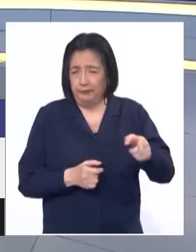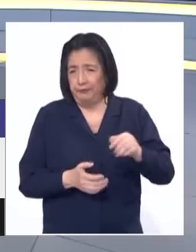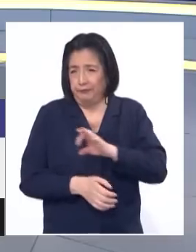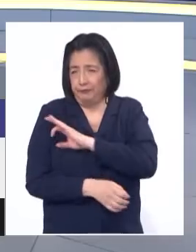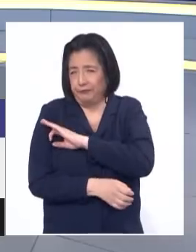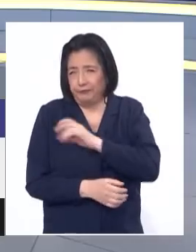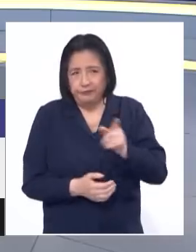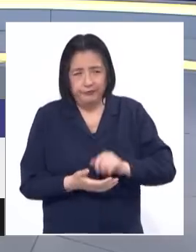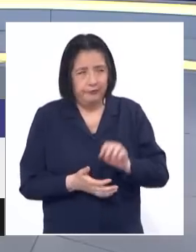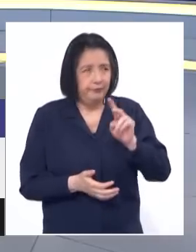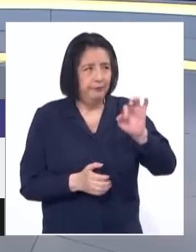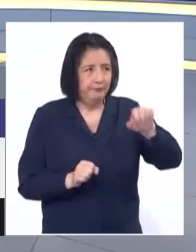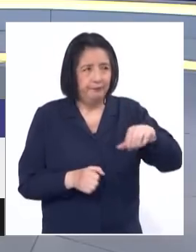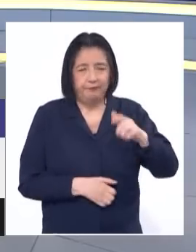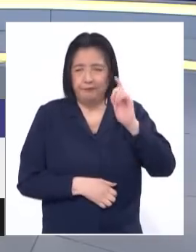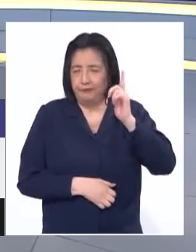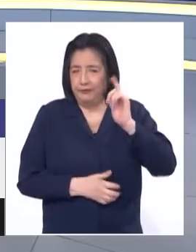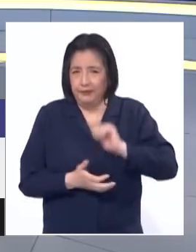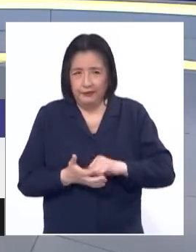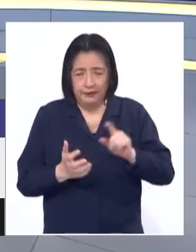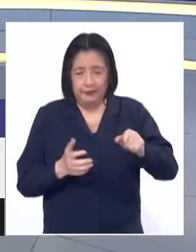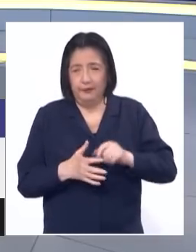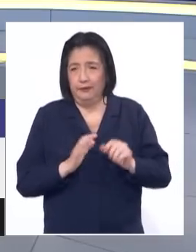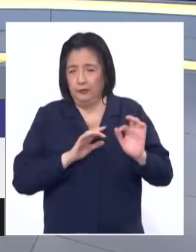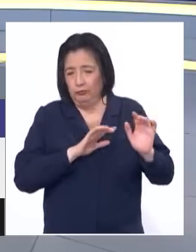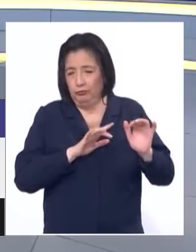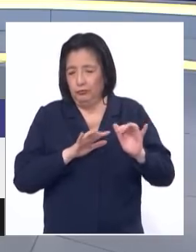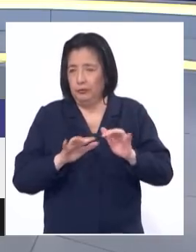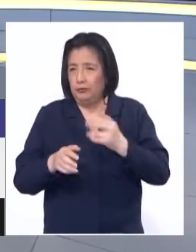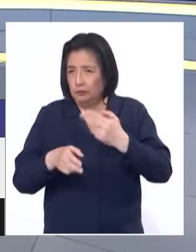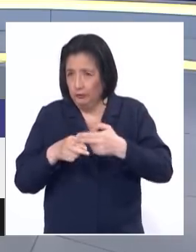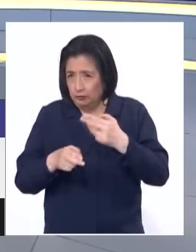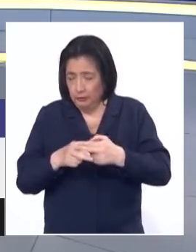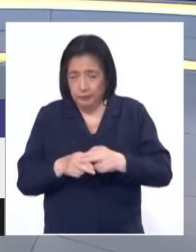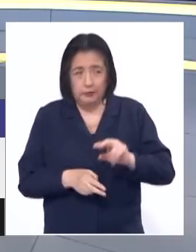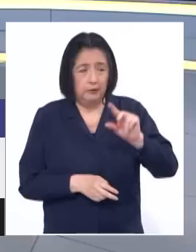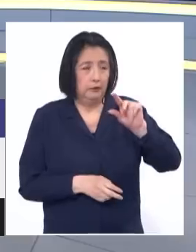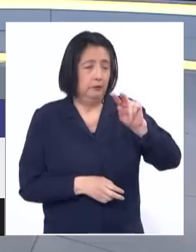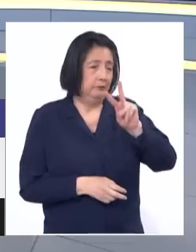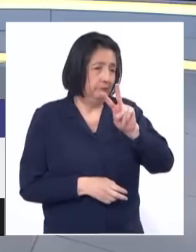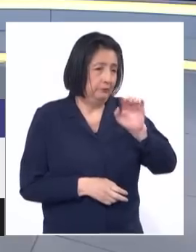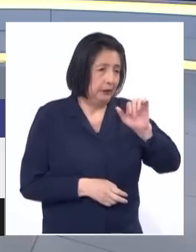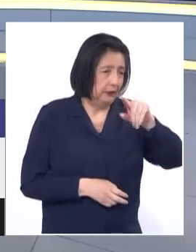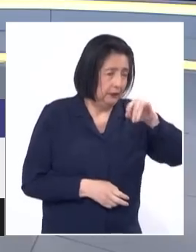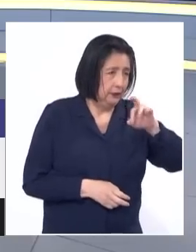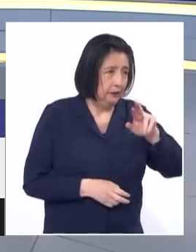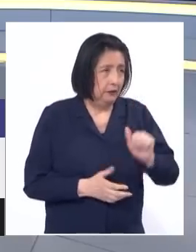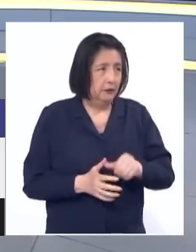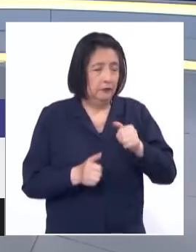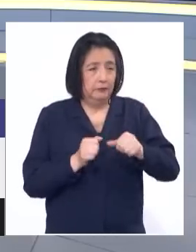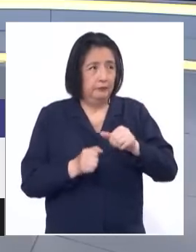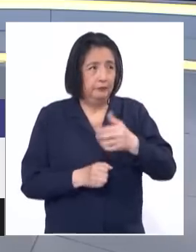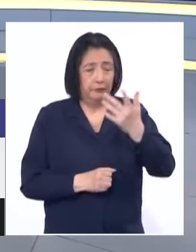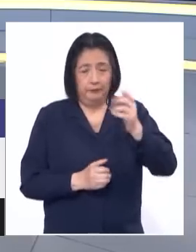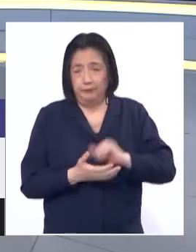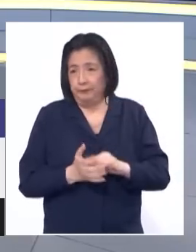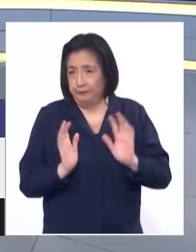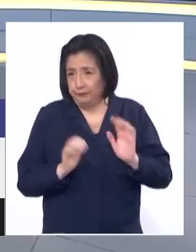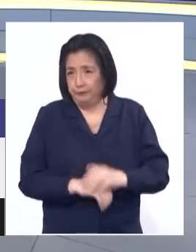fiscal Marita Barreto la que ha liderado este operativo llamado Valquiria 5?